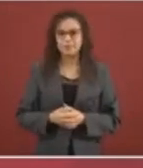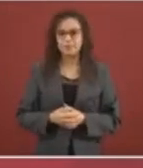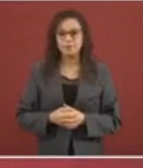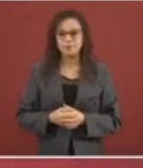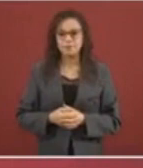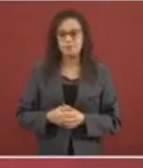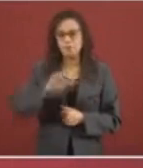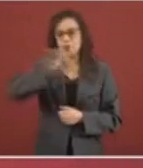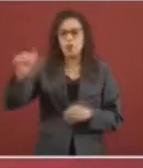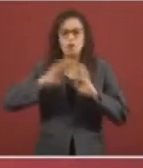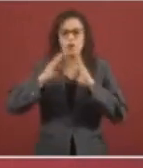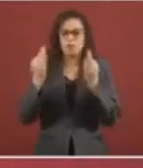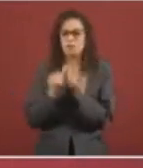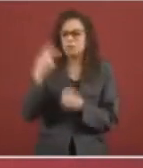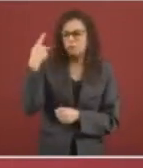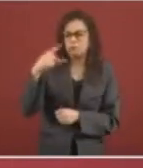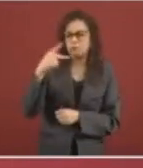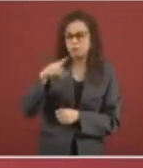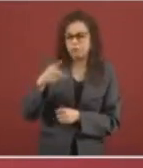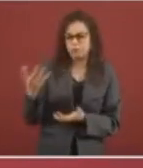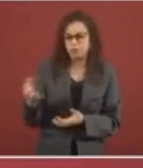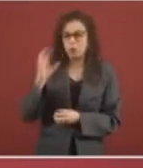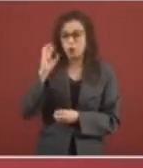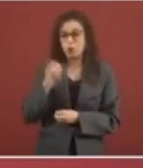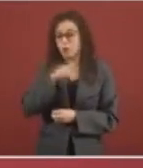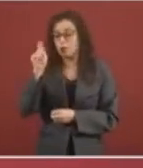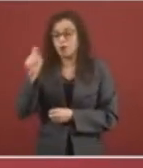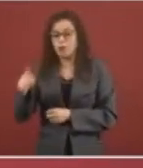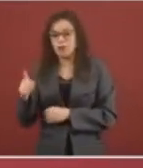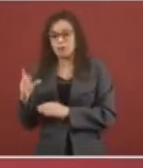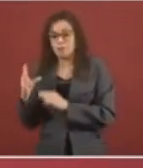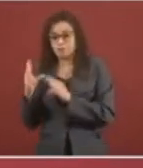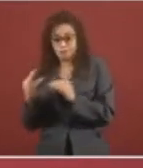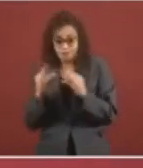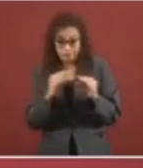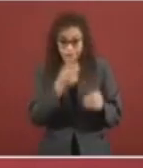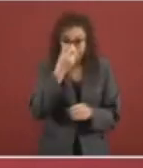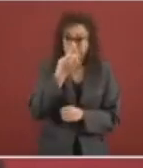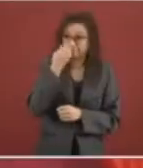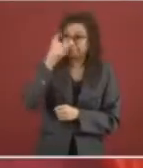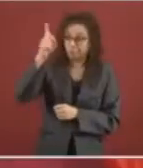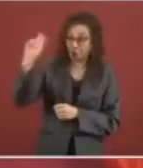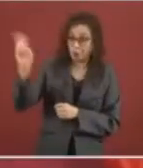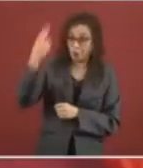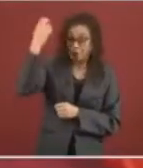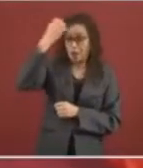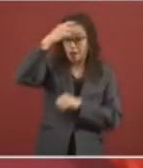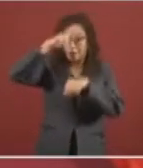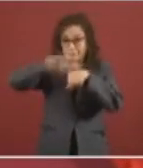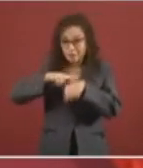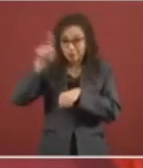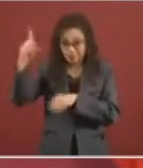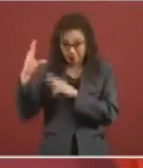Era otro modelo. O les enseñaban en las universidades del extranjero